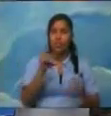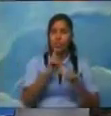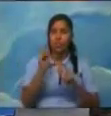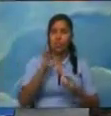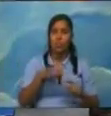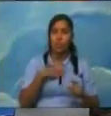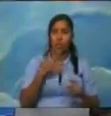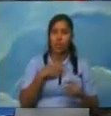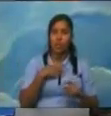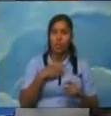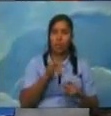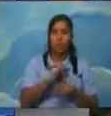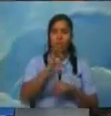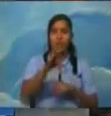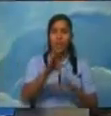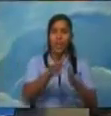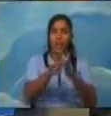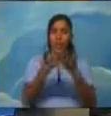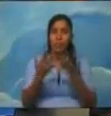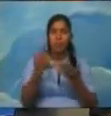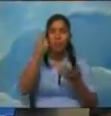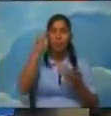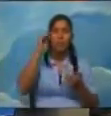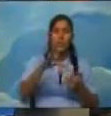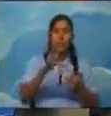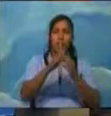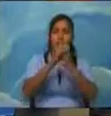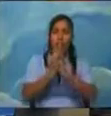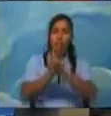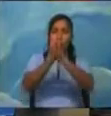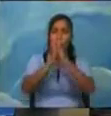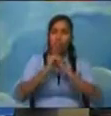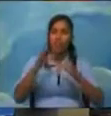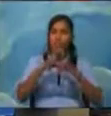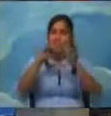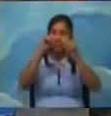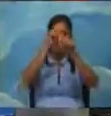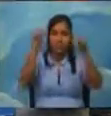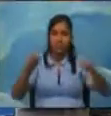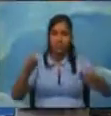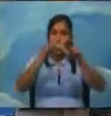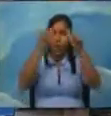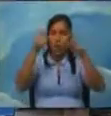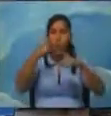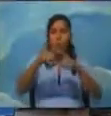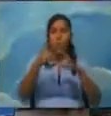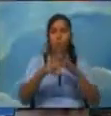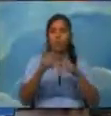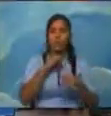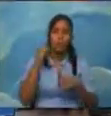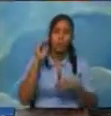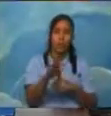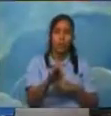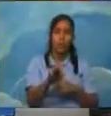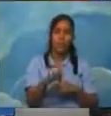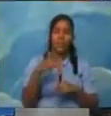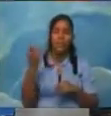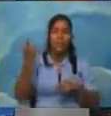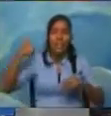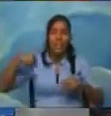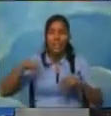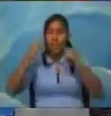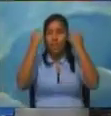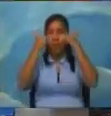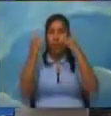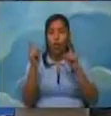amados hermanos, dejar la Biblia para estar adorando muñecos, para estar adorando cosas muertas, que tienen